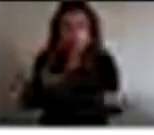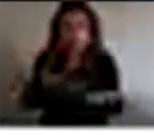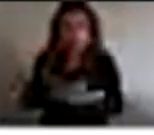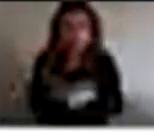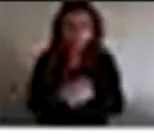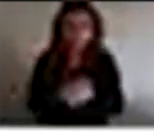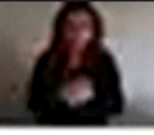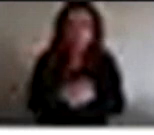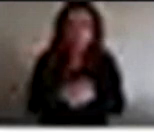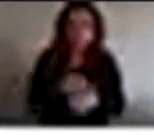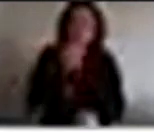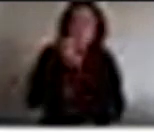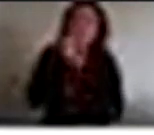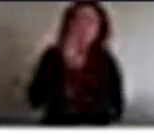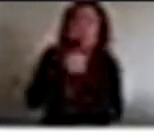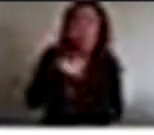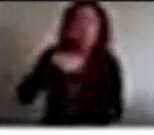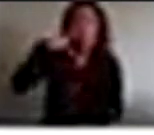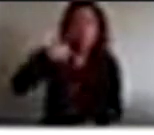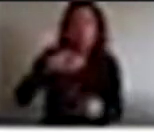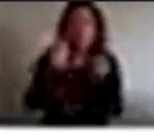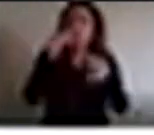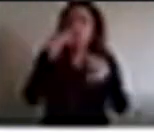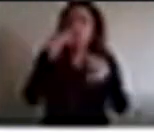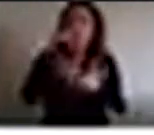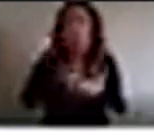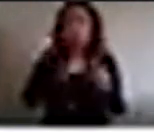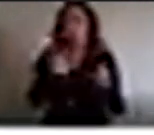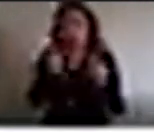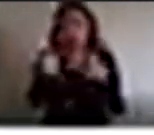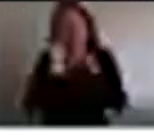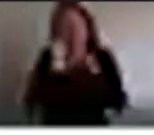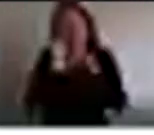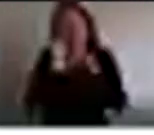Aquí estoy, Alejandra. Muy buenas tardes. Muchas gracias por la invitación.